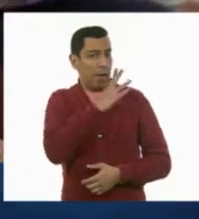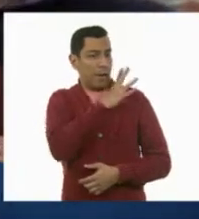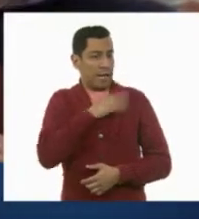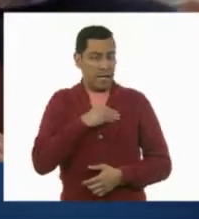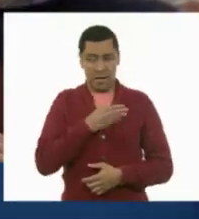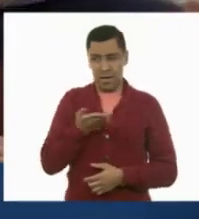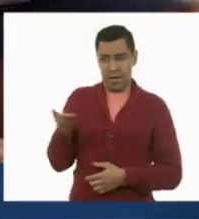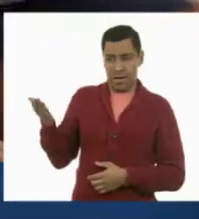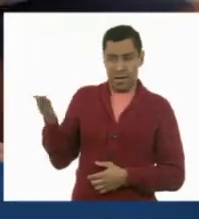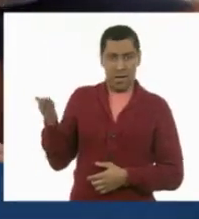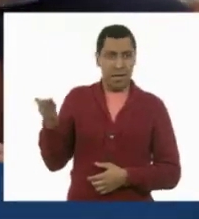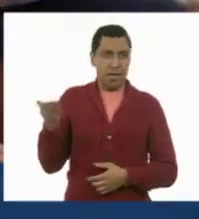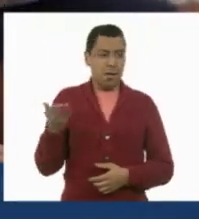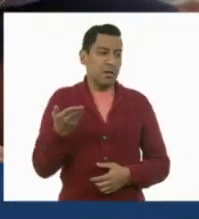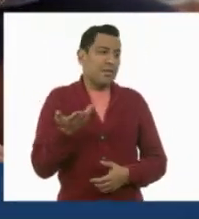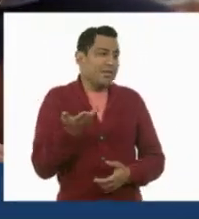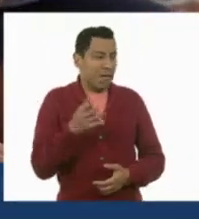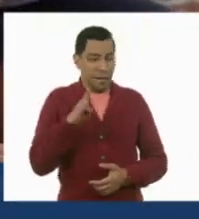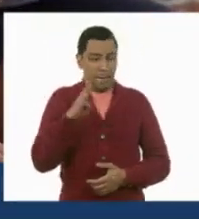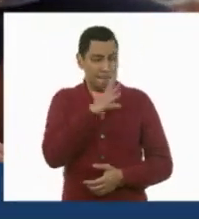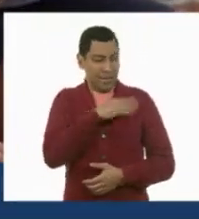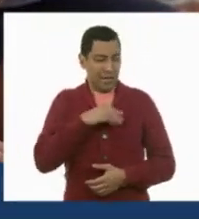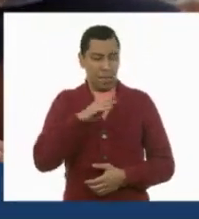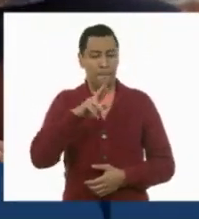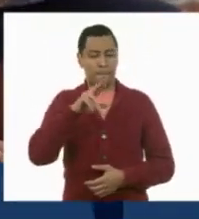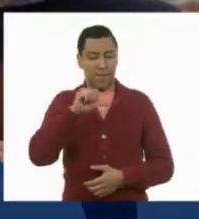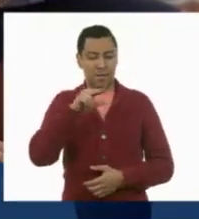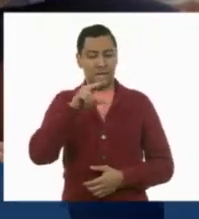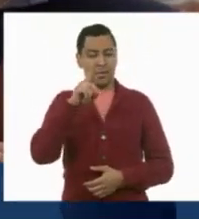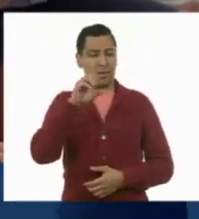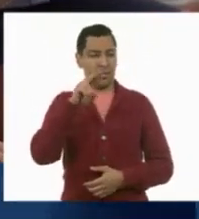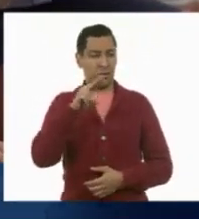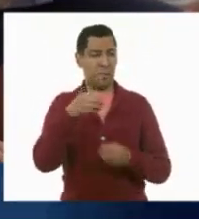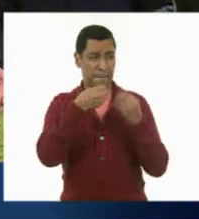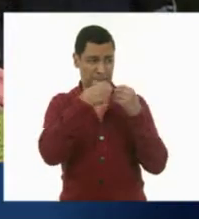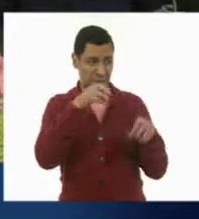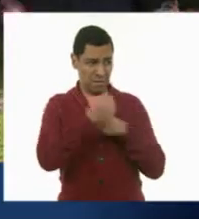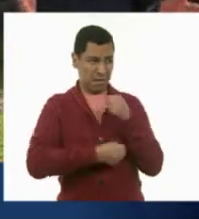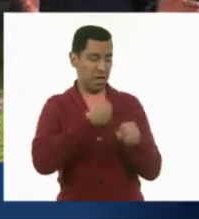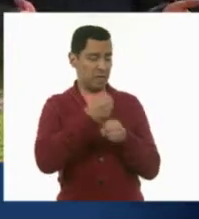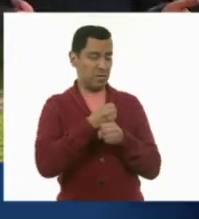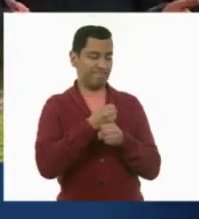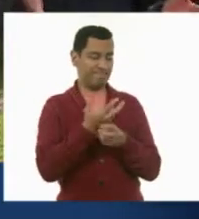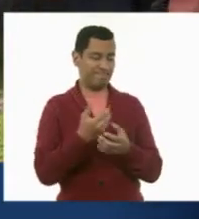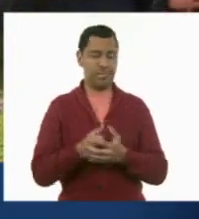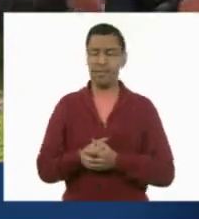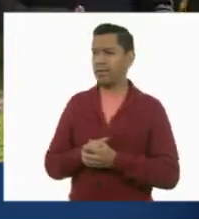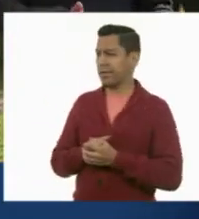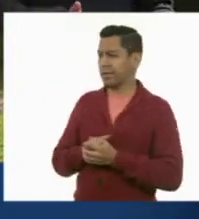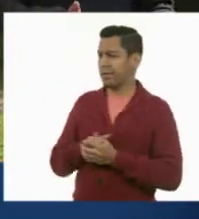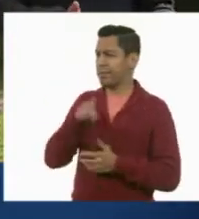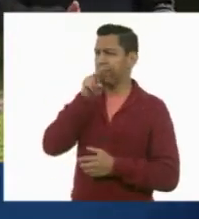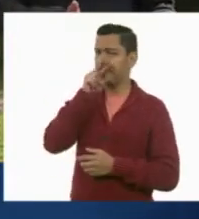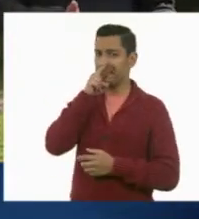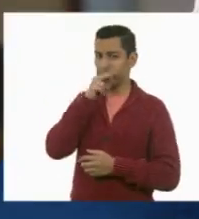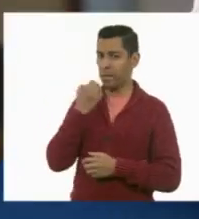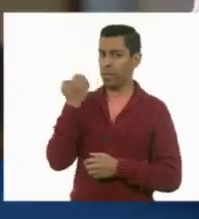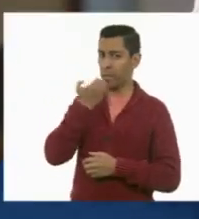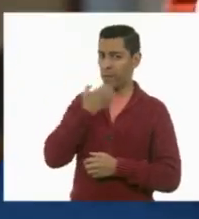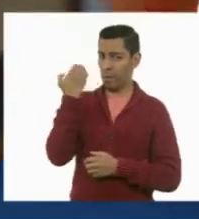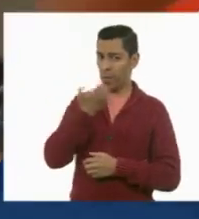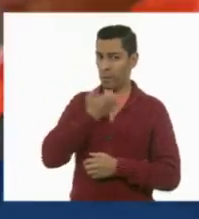pasaron las inscripciones, pero no quisiéramos que Brandon perdiera el año. Sí, claro. En esta escuela Tenemos espacios para casos como este. Mamá.